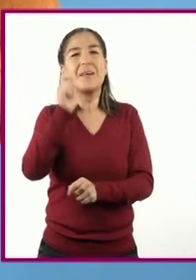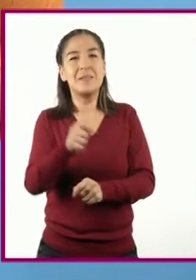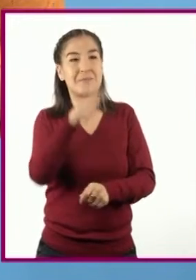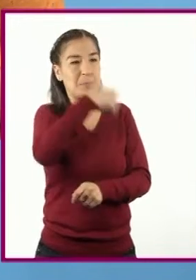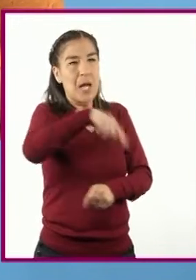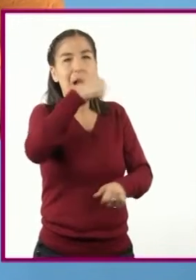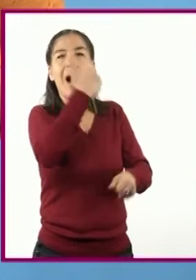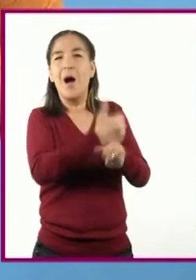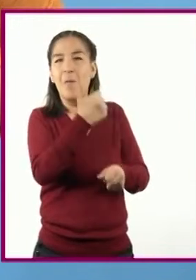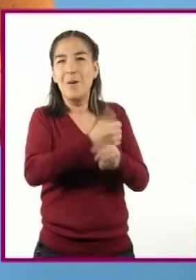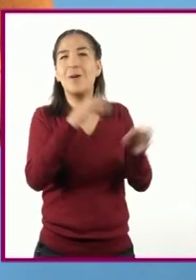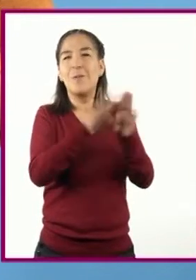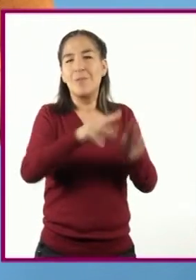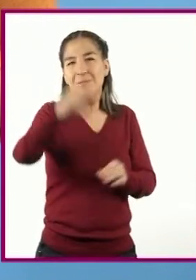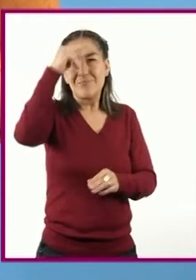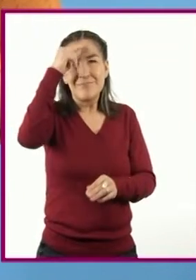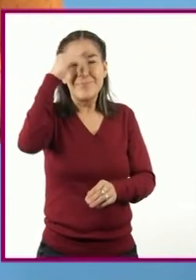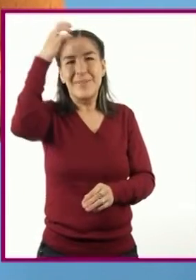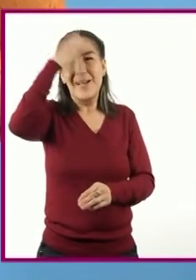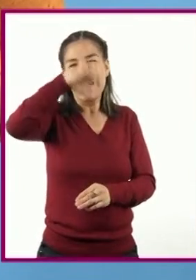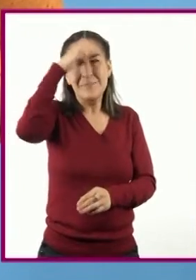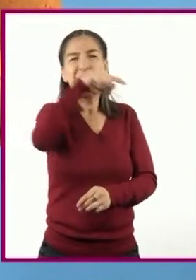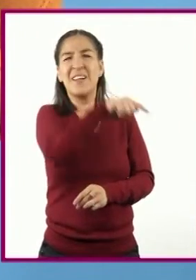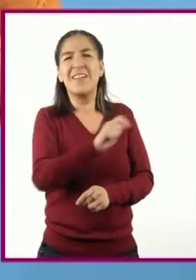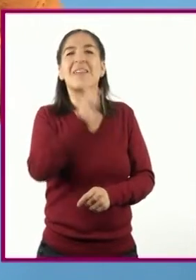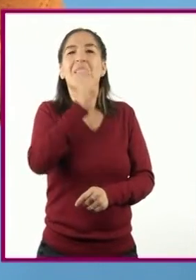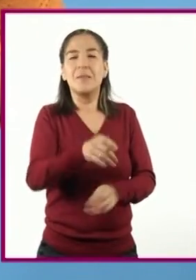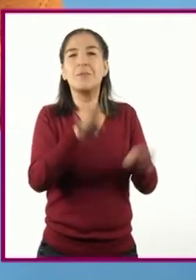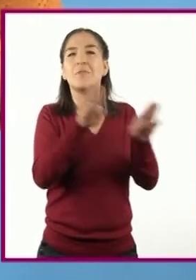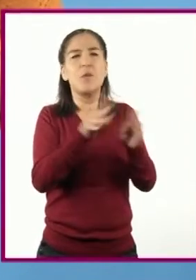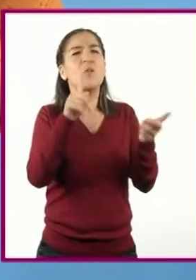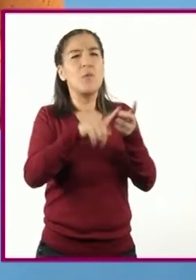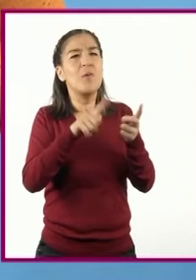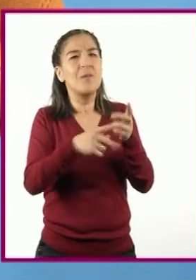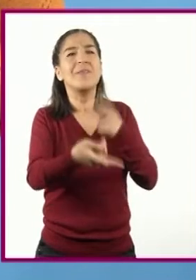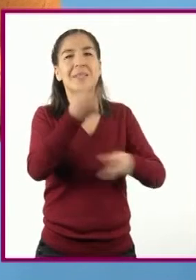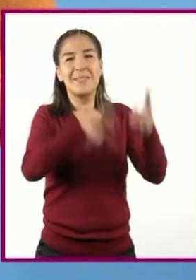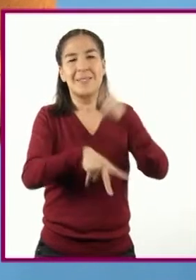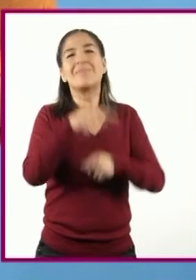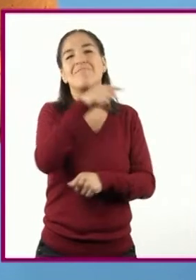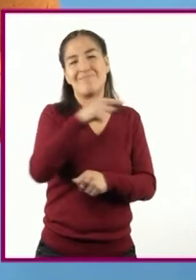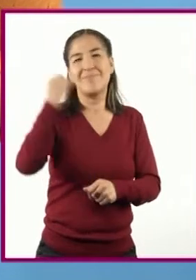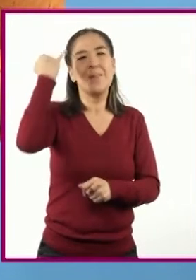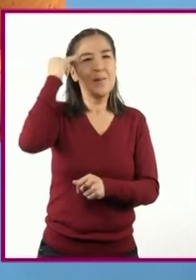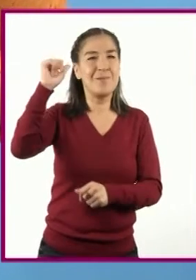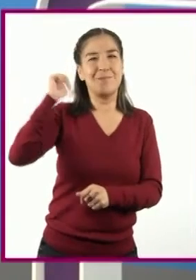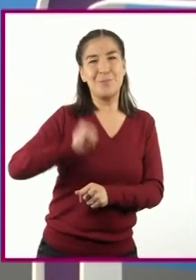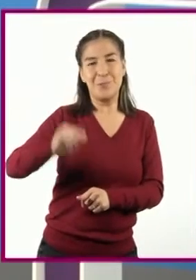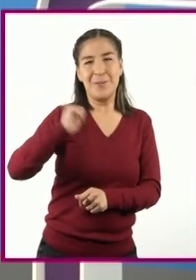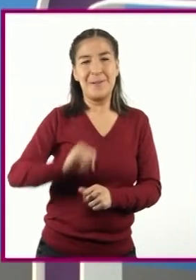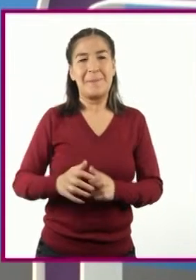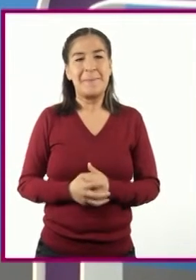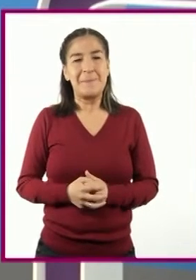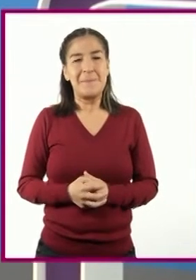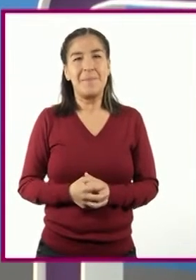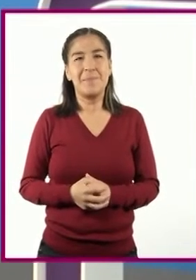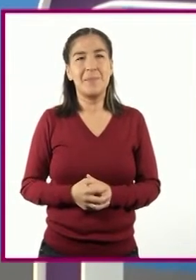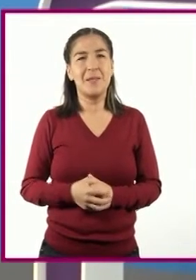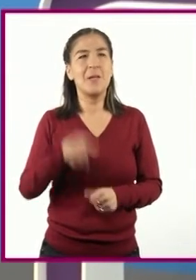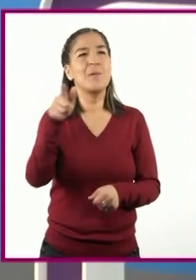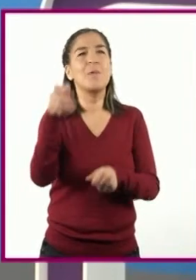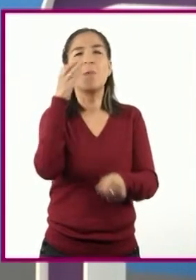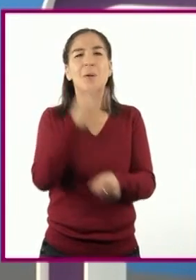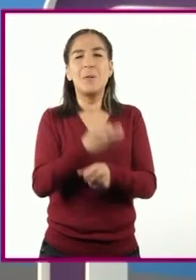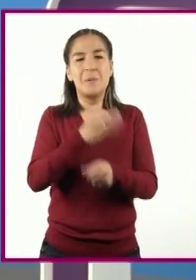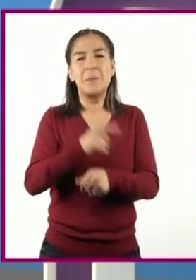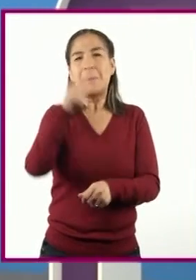los adultos mayores. Muchos de esos conocimientos provienen de las culturas prehispánicas. ¿Qué les